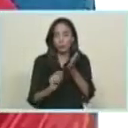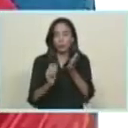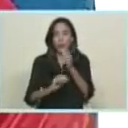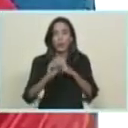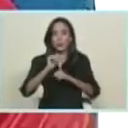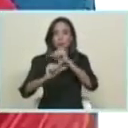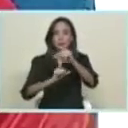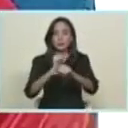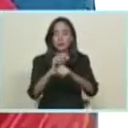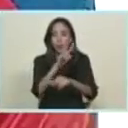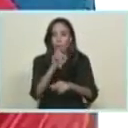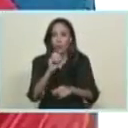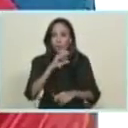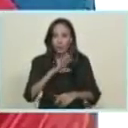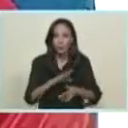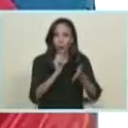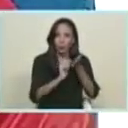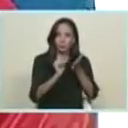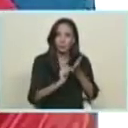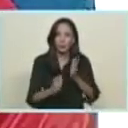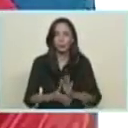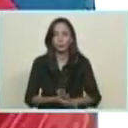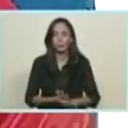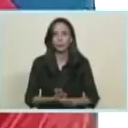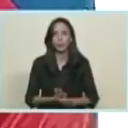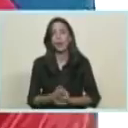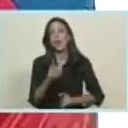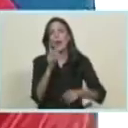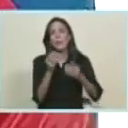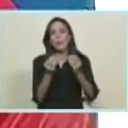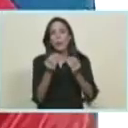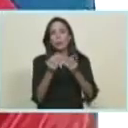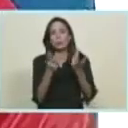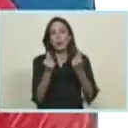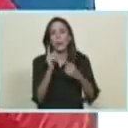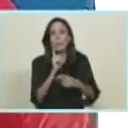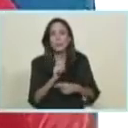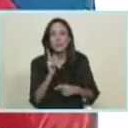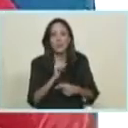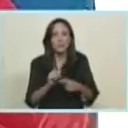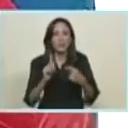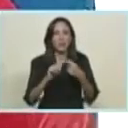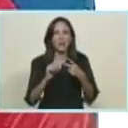en lo político, con sus honrosas excepciones,